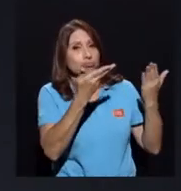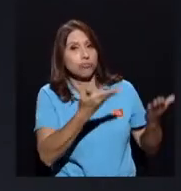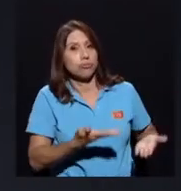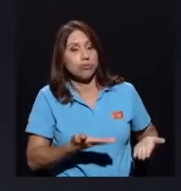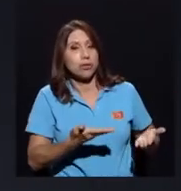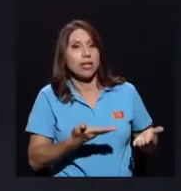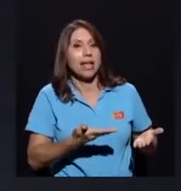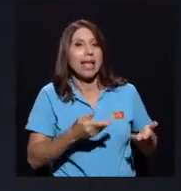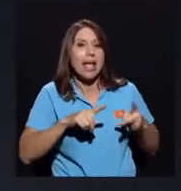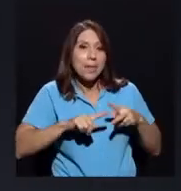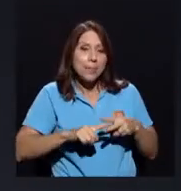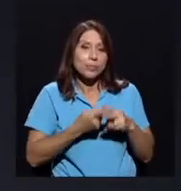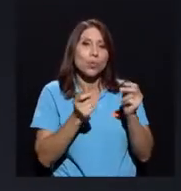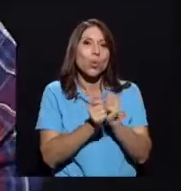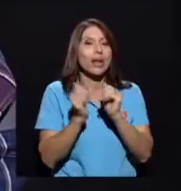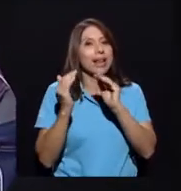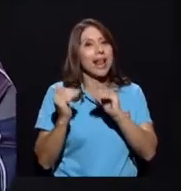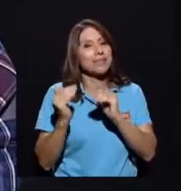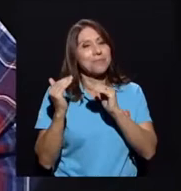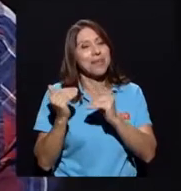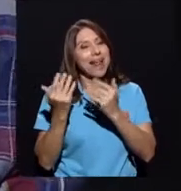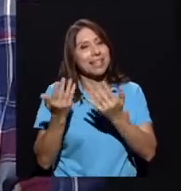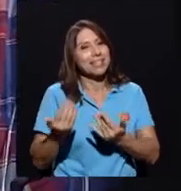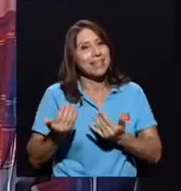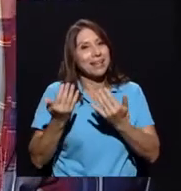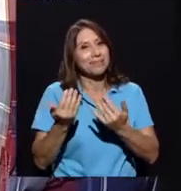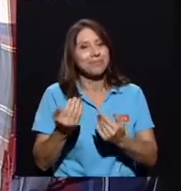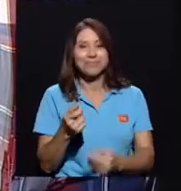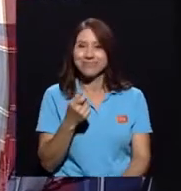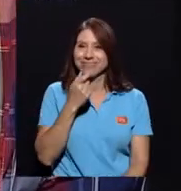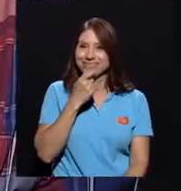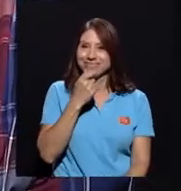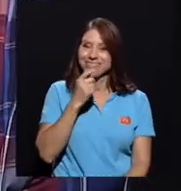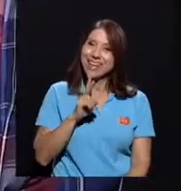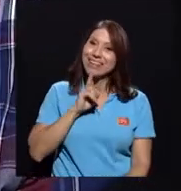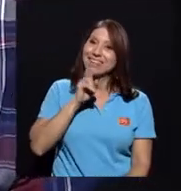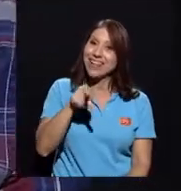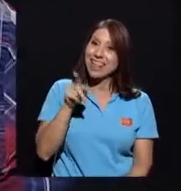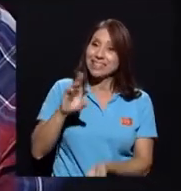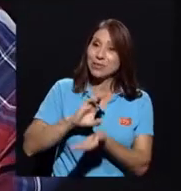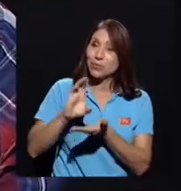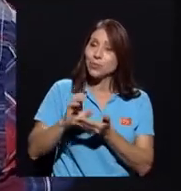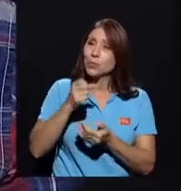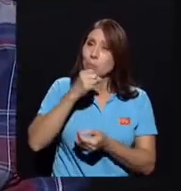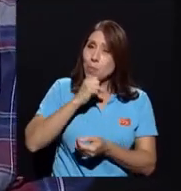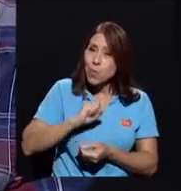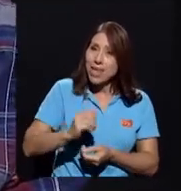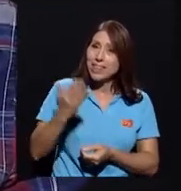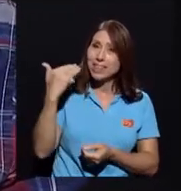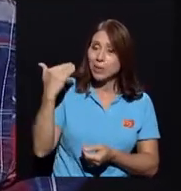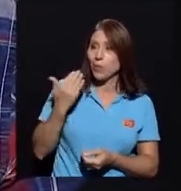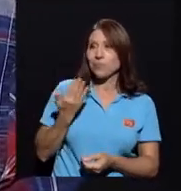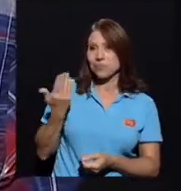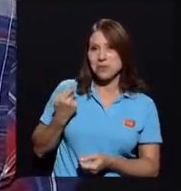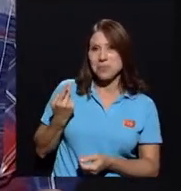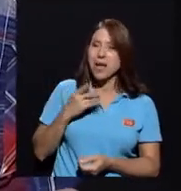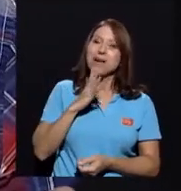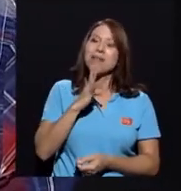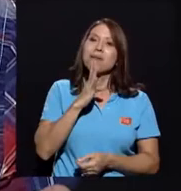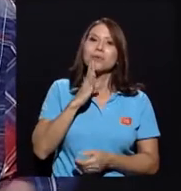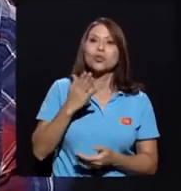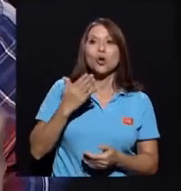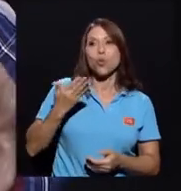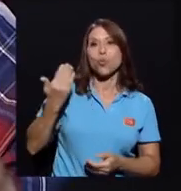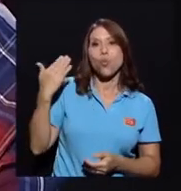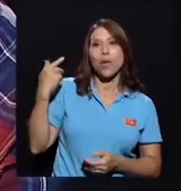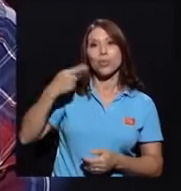la esperanza en realidad este es un curso muy muy antiguo como pensábamos fedecámarás de que cuando entramos a la